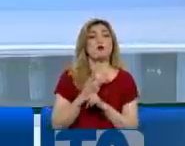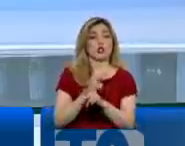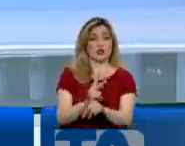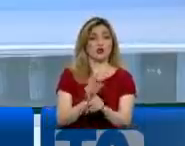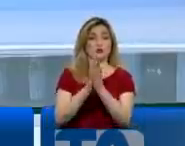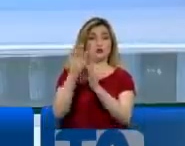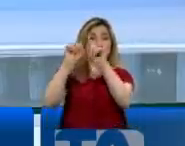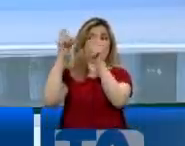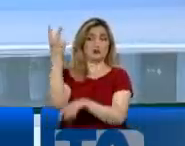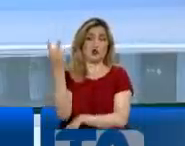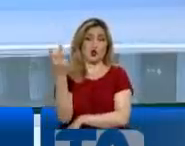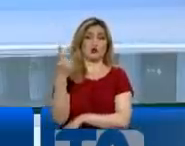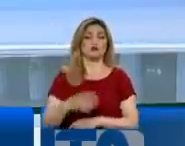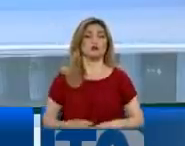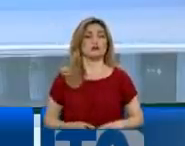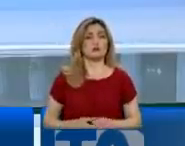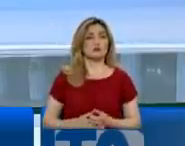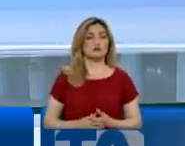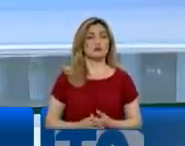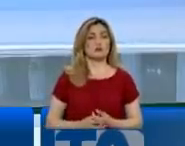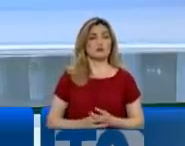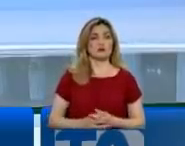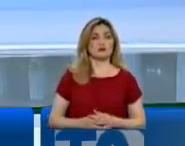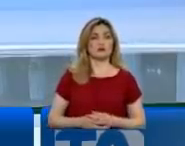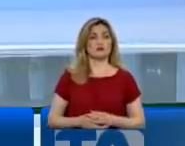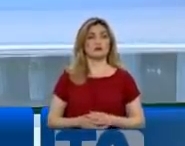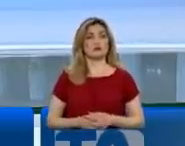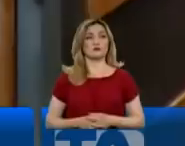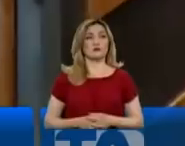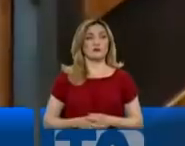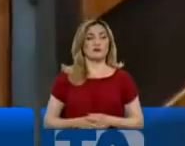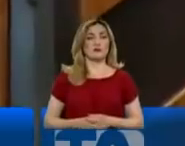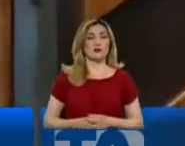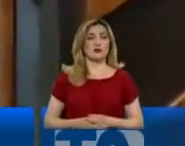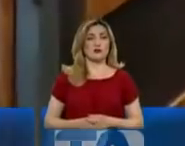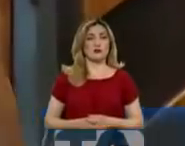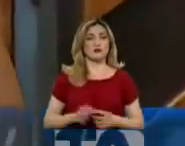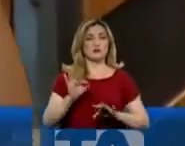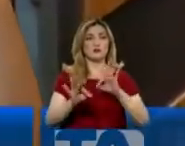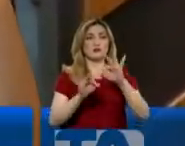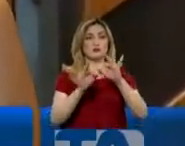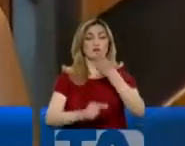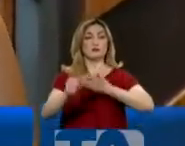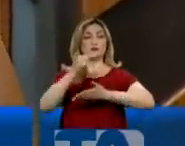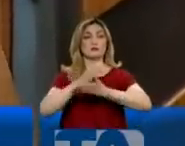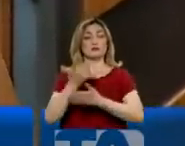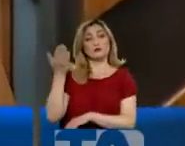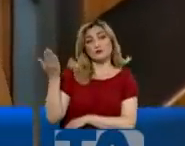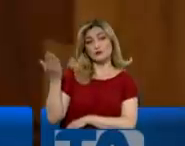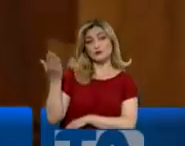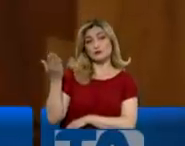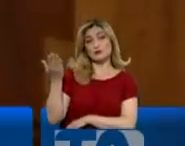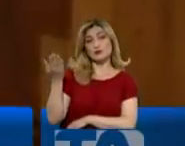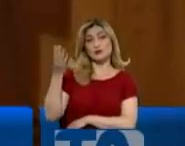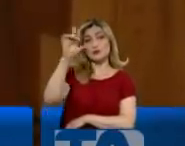solicitada por conor de compañía multada por el gobierno provincial la perfecta del guayas susana gonzález rindió